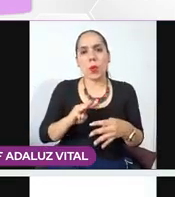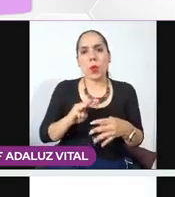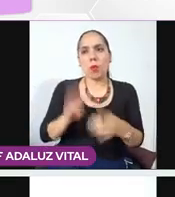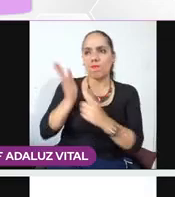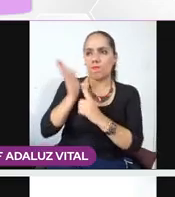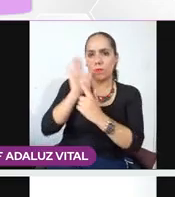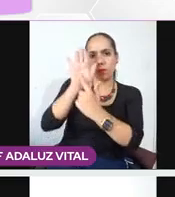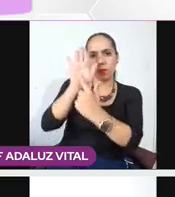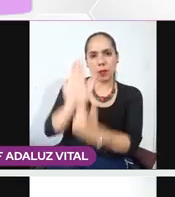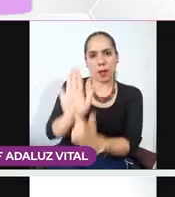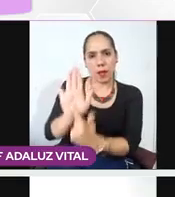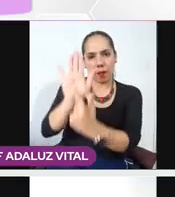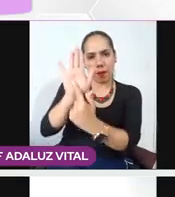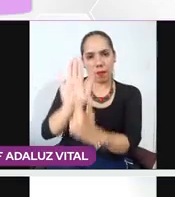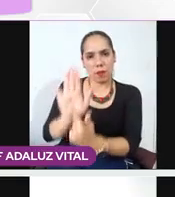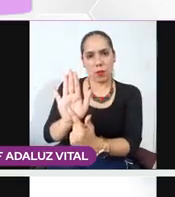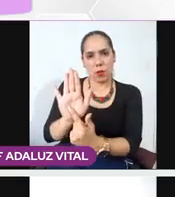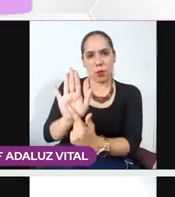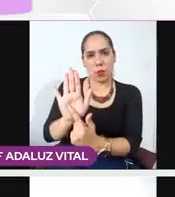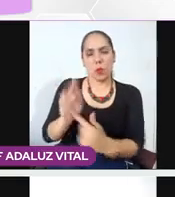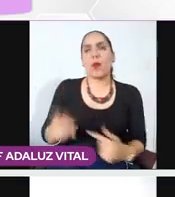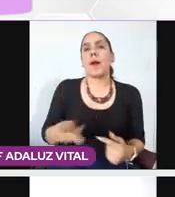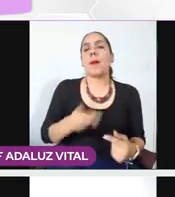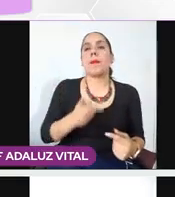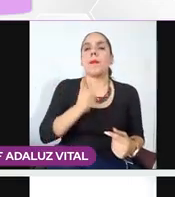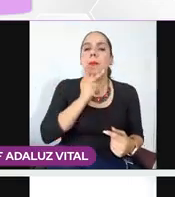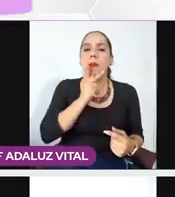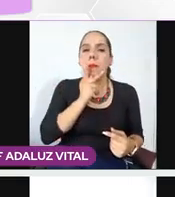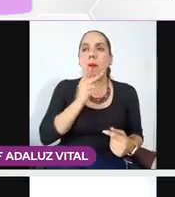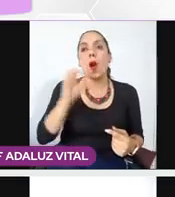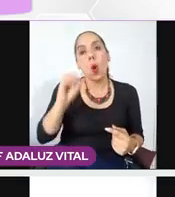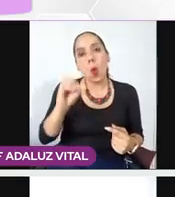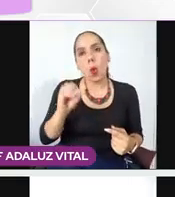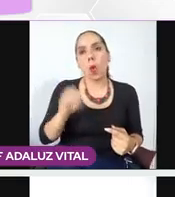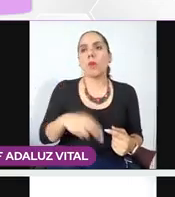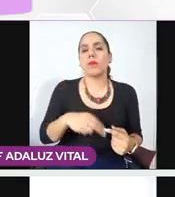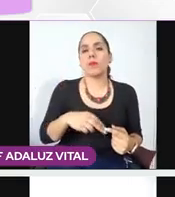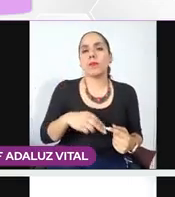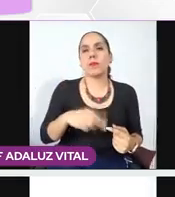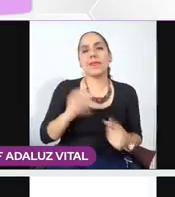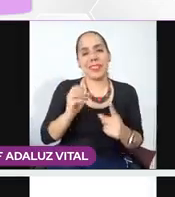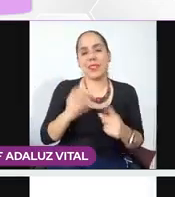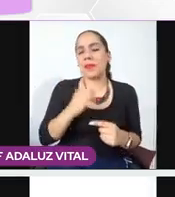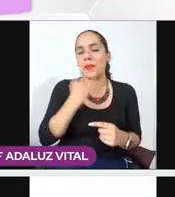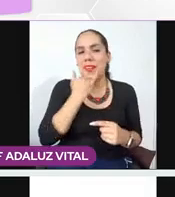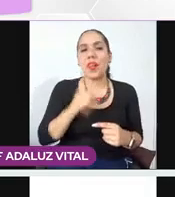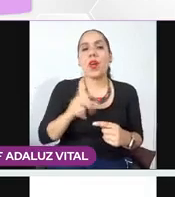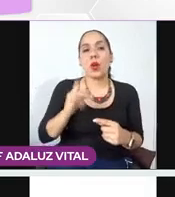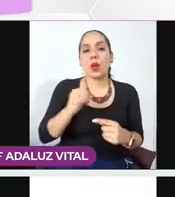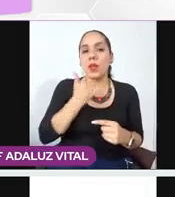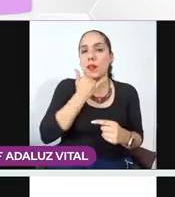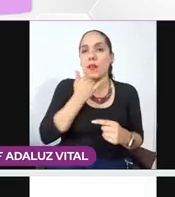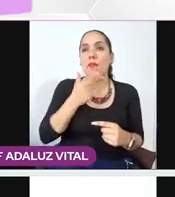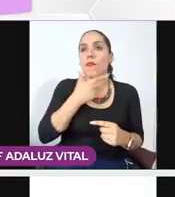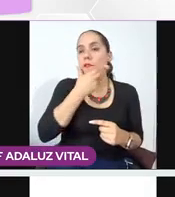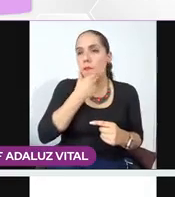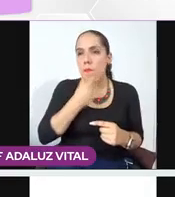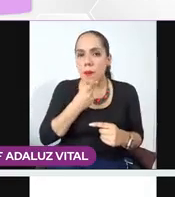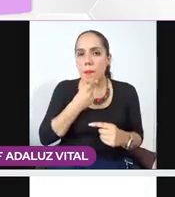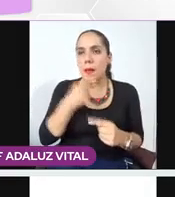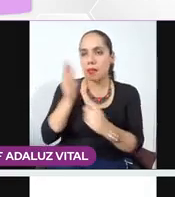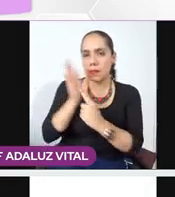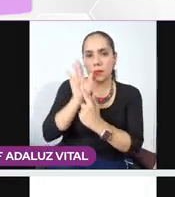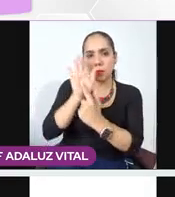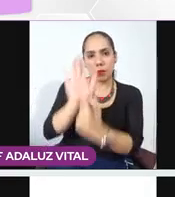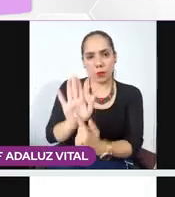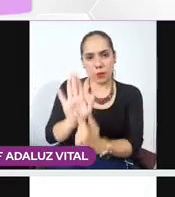la mamá, por ejemplo, ¿no? Y figuras paternas, perdónenme, figuras masculinas que cumplan con